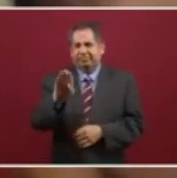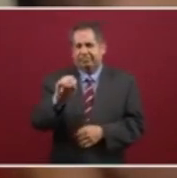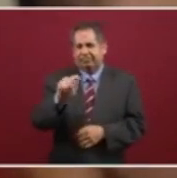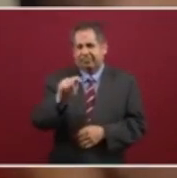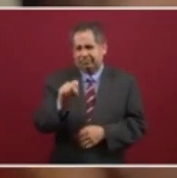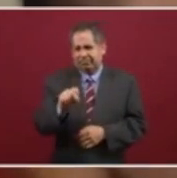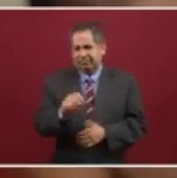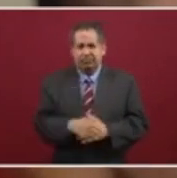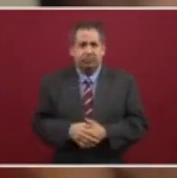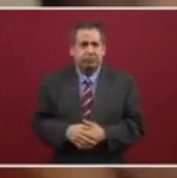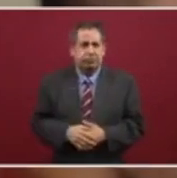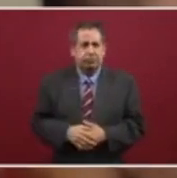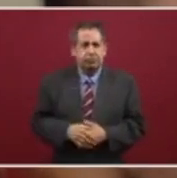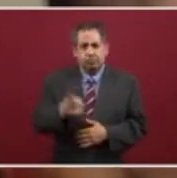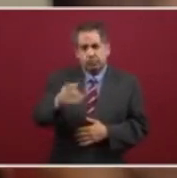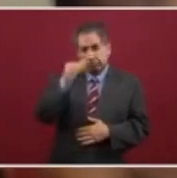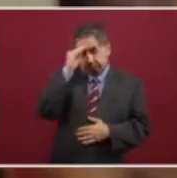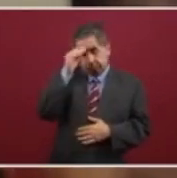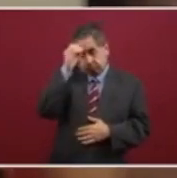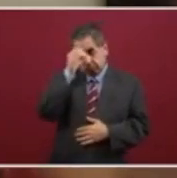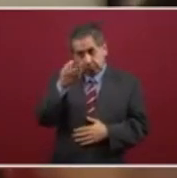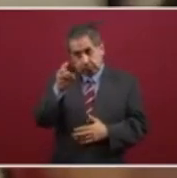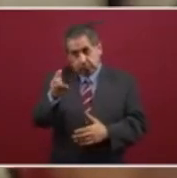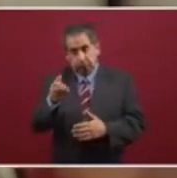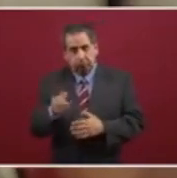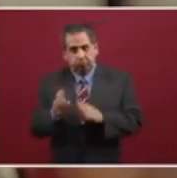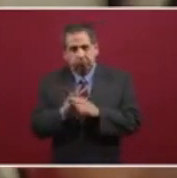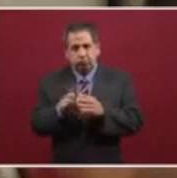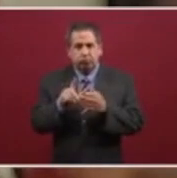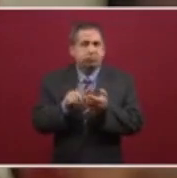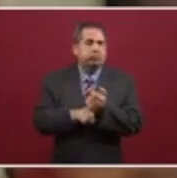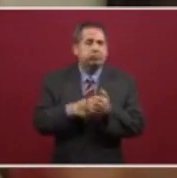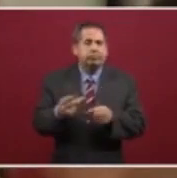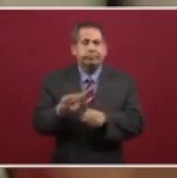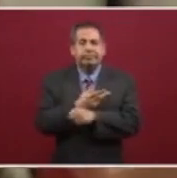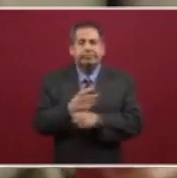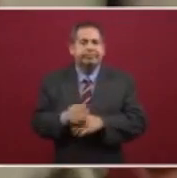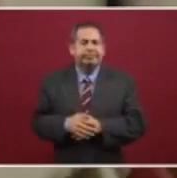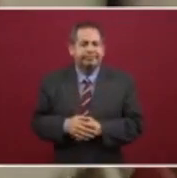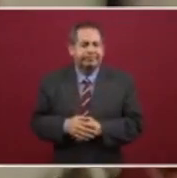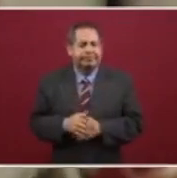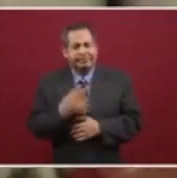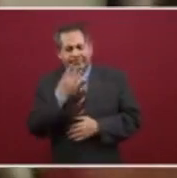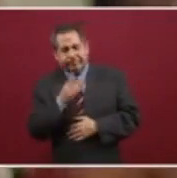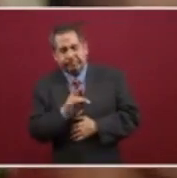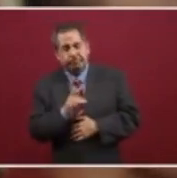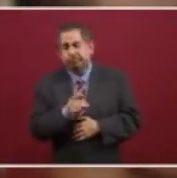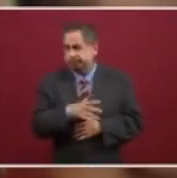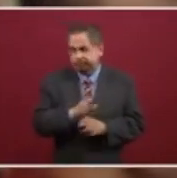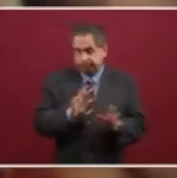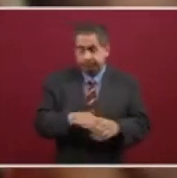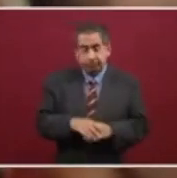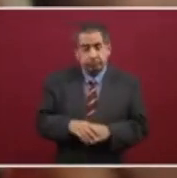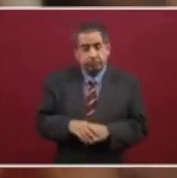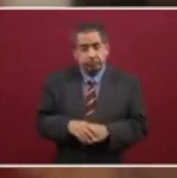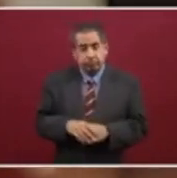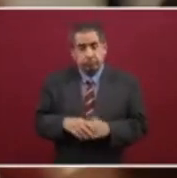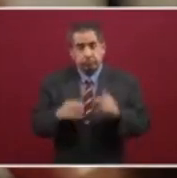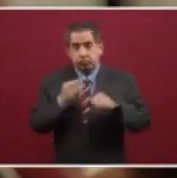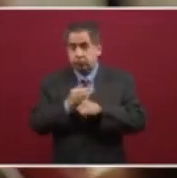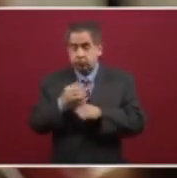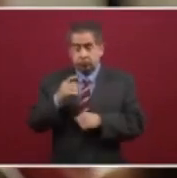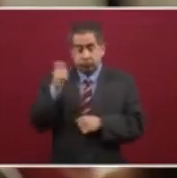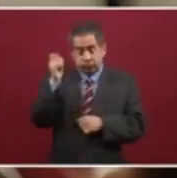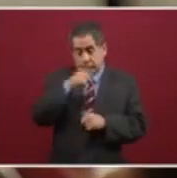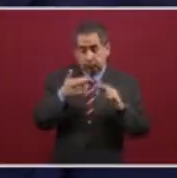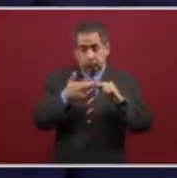qué opina al respecto de esta situación? Porque no es menor, es un momento con la relación norteamericana, yo